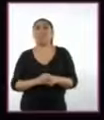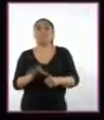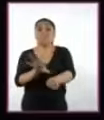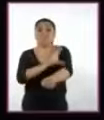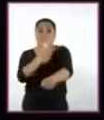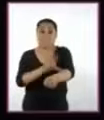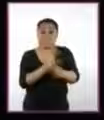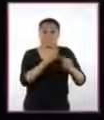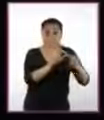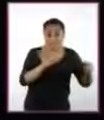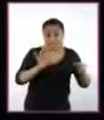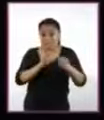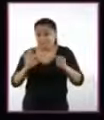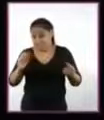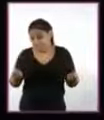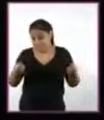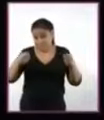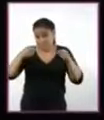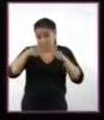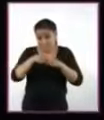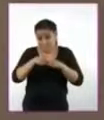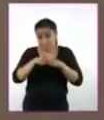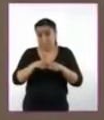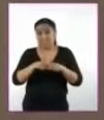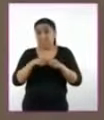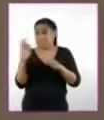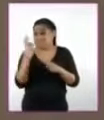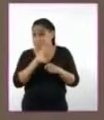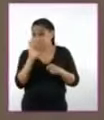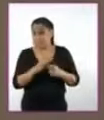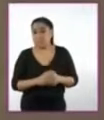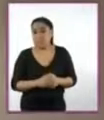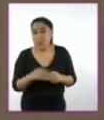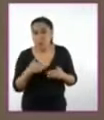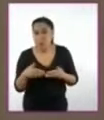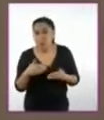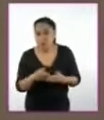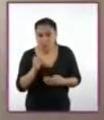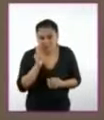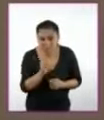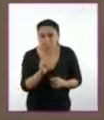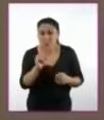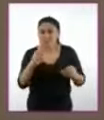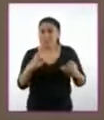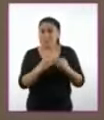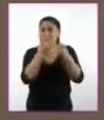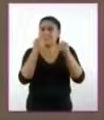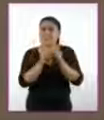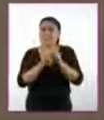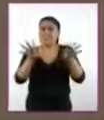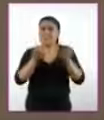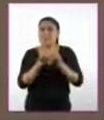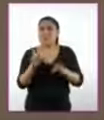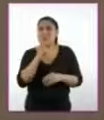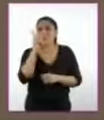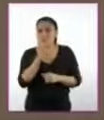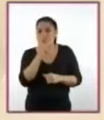los extremos de la pila se tocan de forma directa, podremos observar una serie de choques o